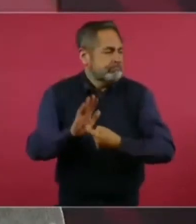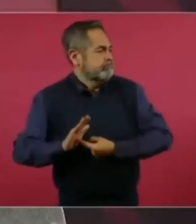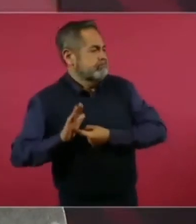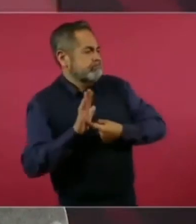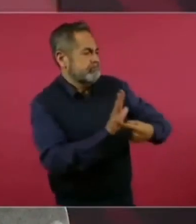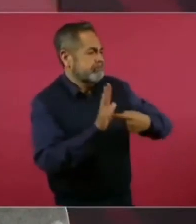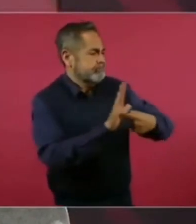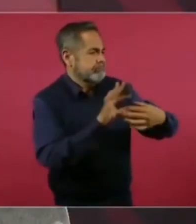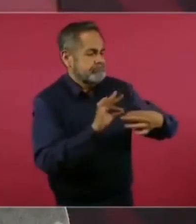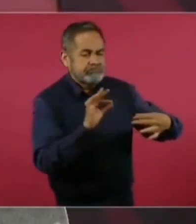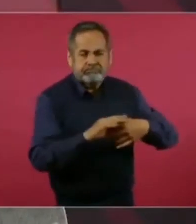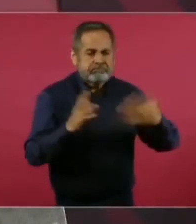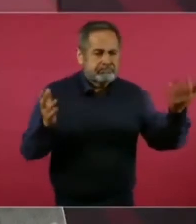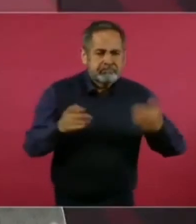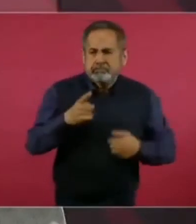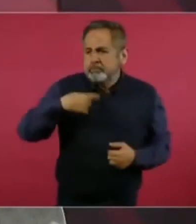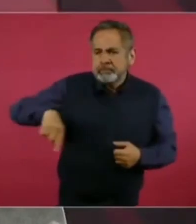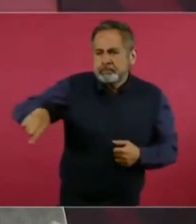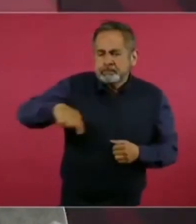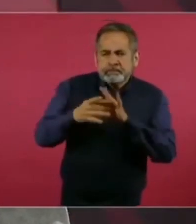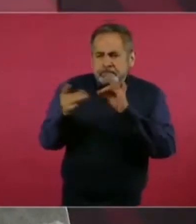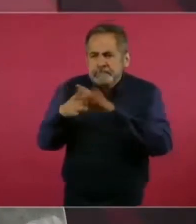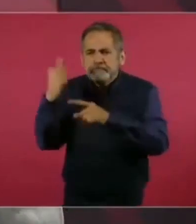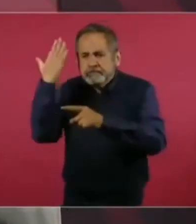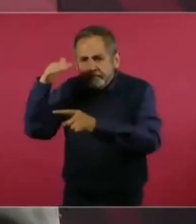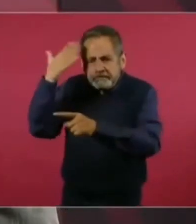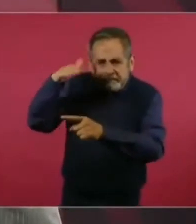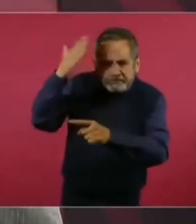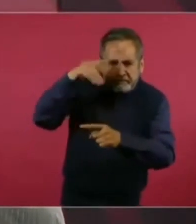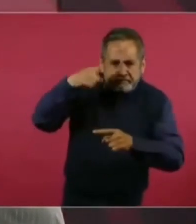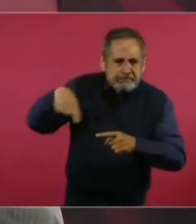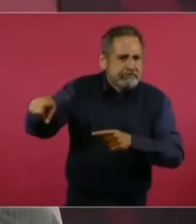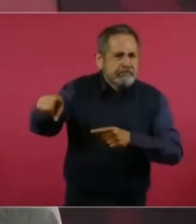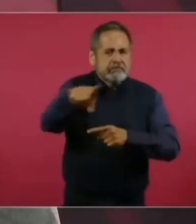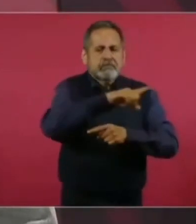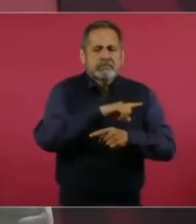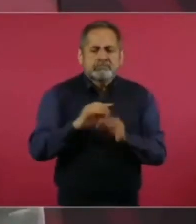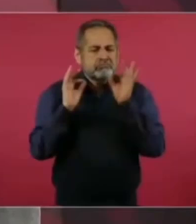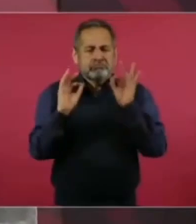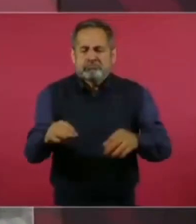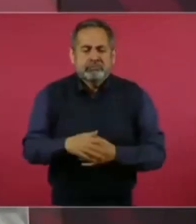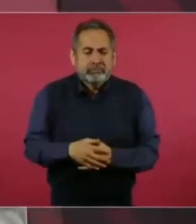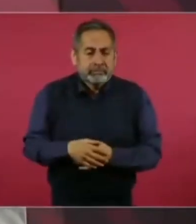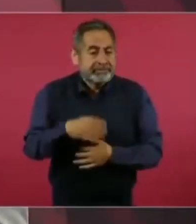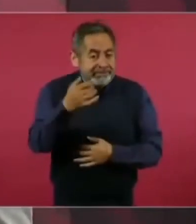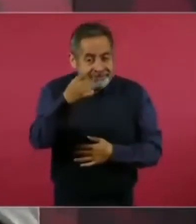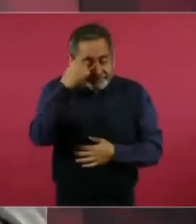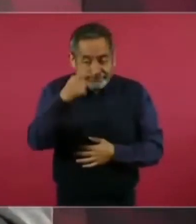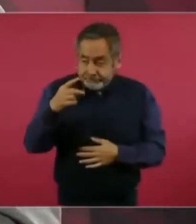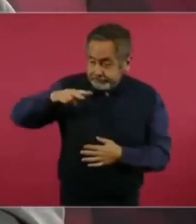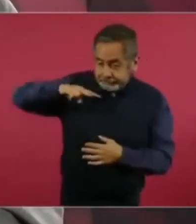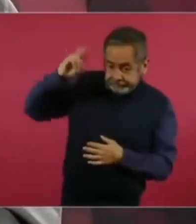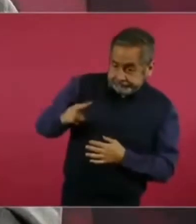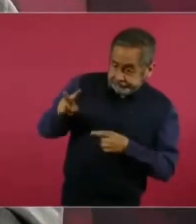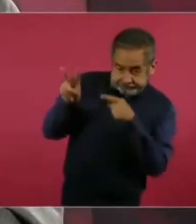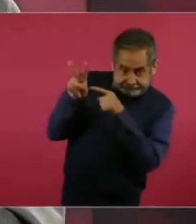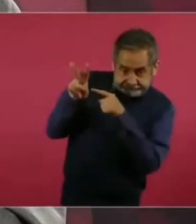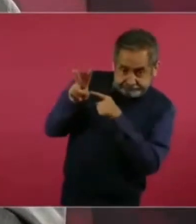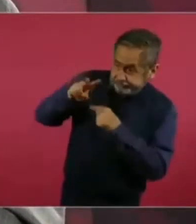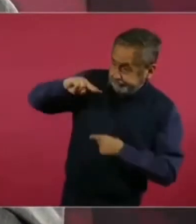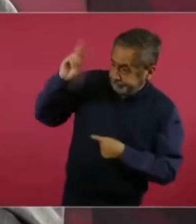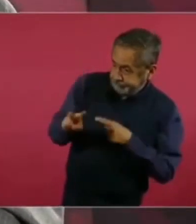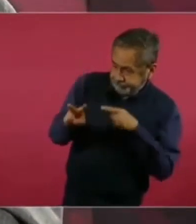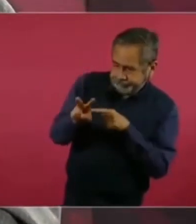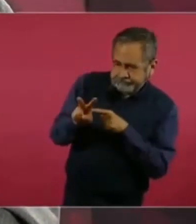e de boca en Boca Y la verdad se abre paso y llega hasta